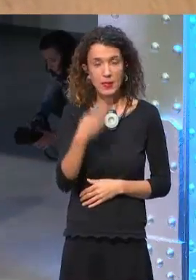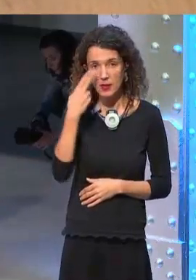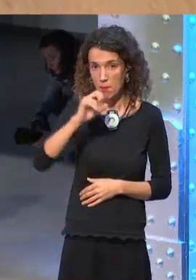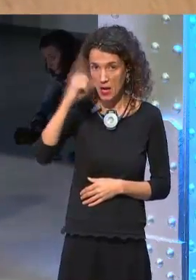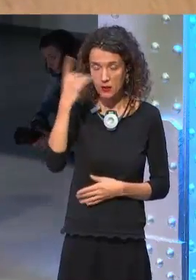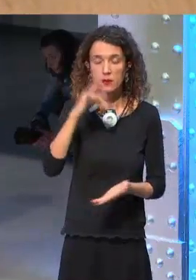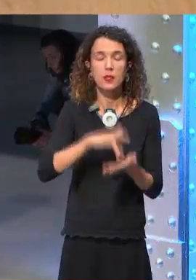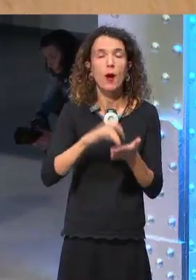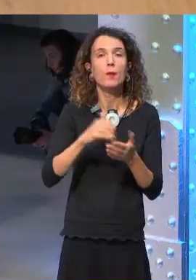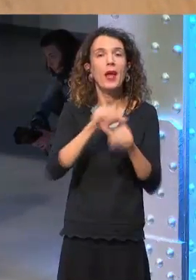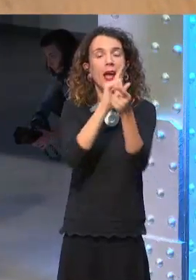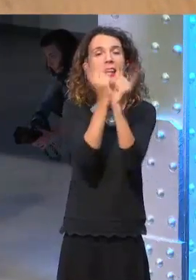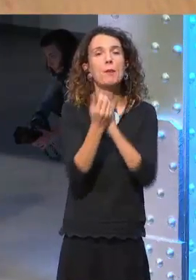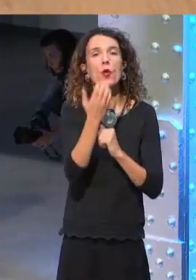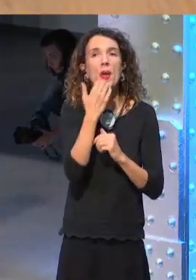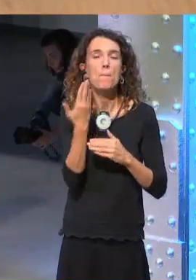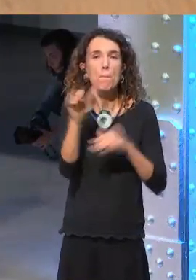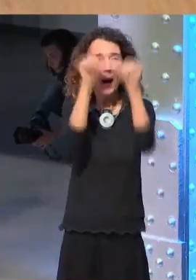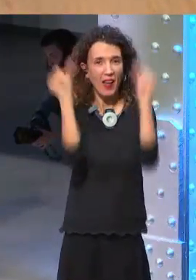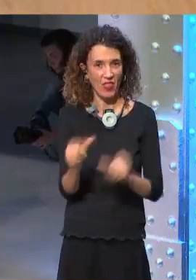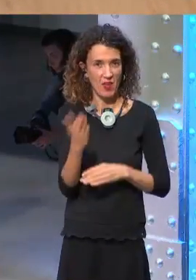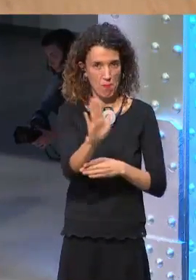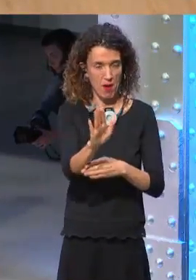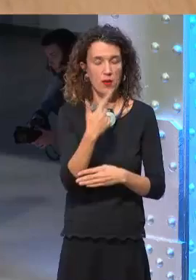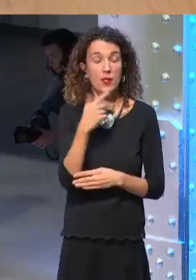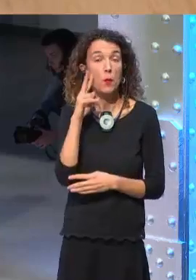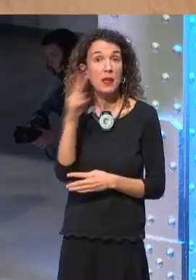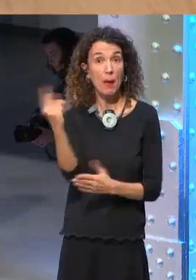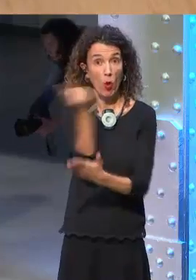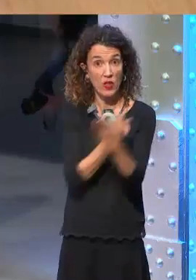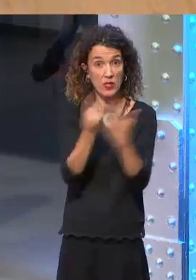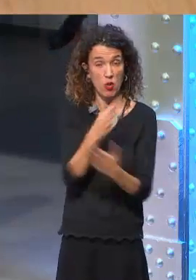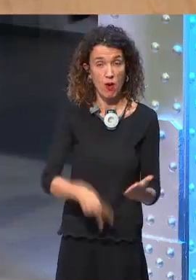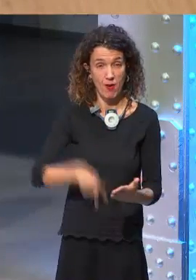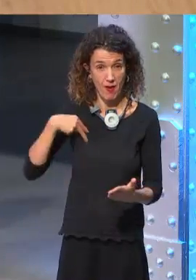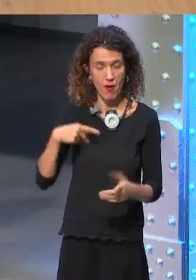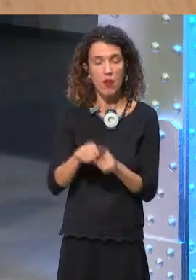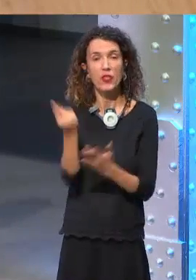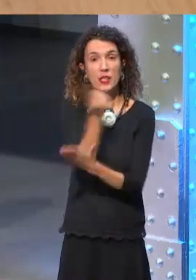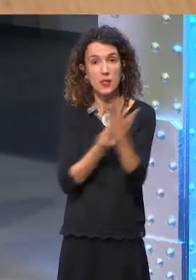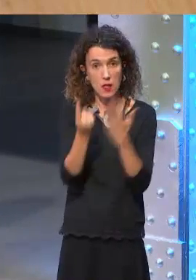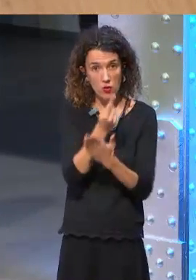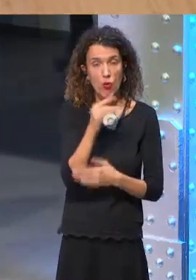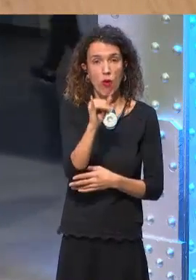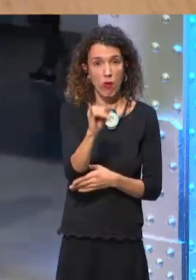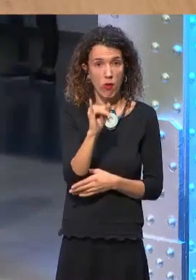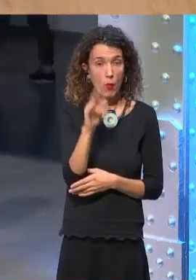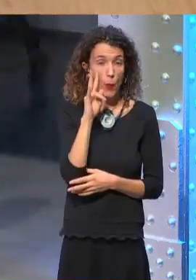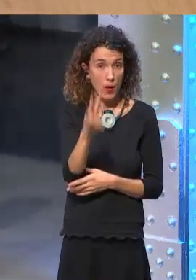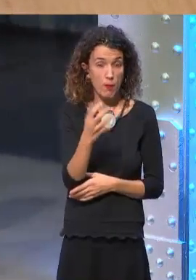en el cambio de paradigma. Si nos fijamos en el diseño, en general, el diseño